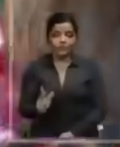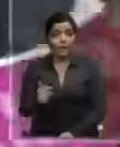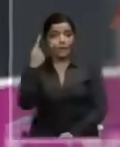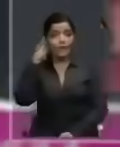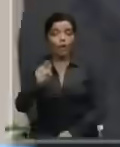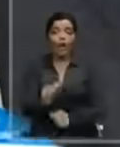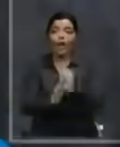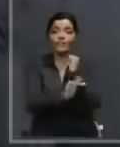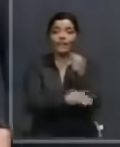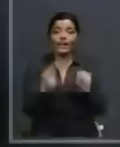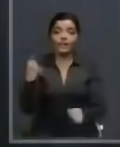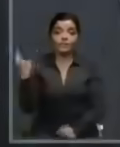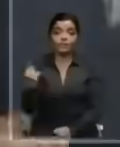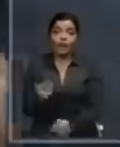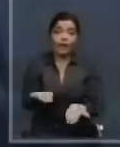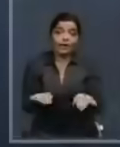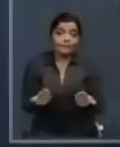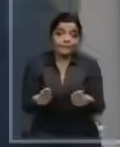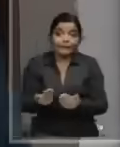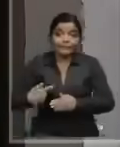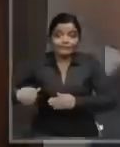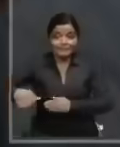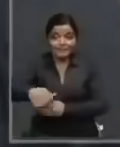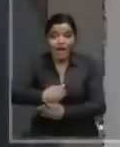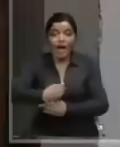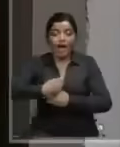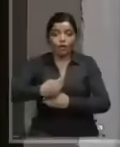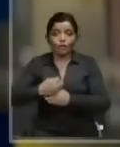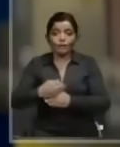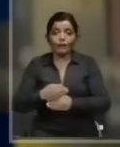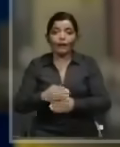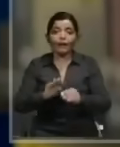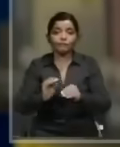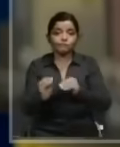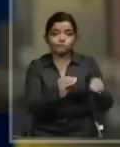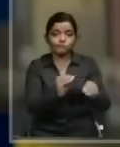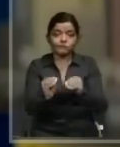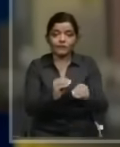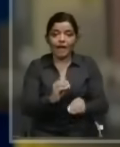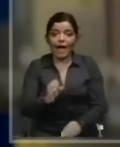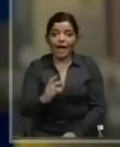si acoge o no la solicitud del general para inhabilitar a los fiscales